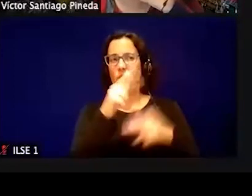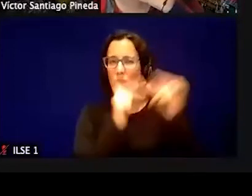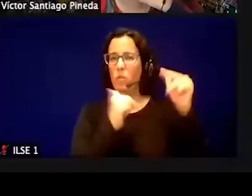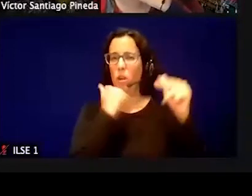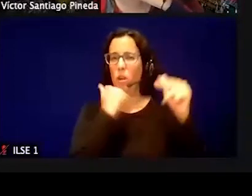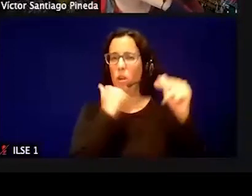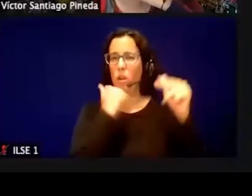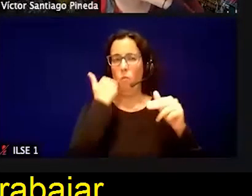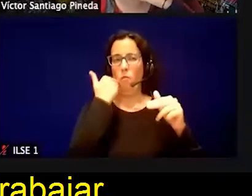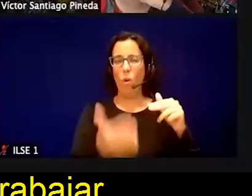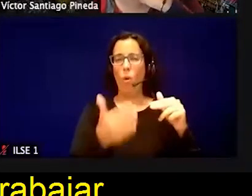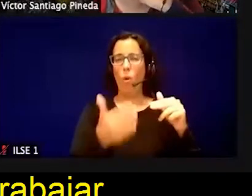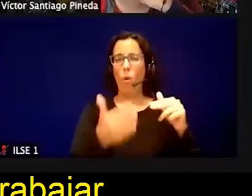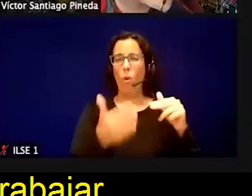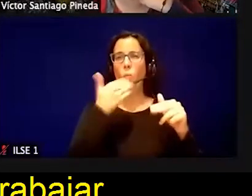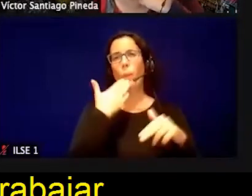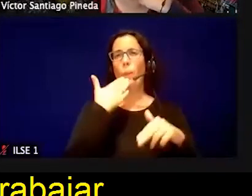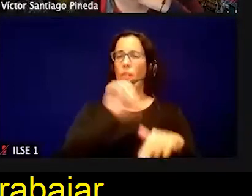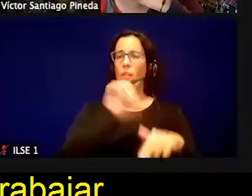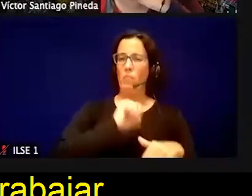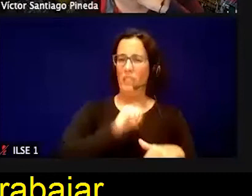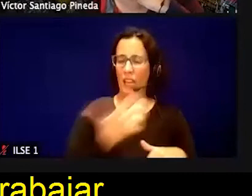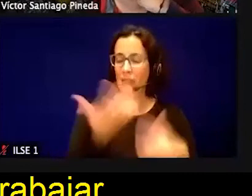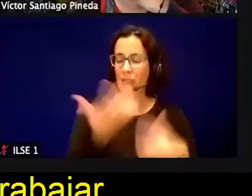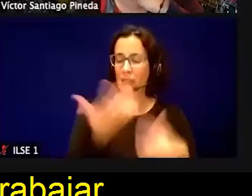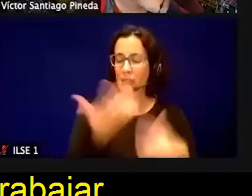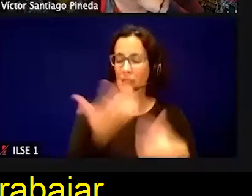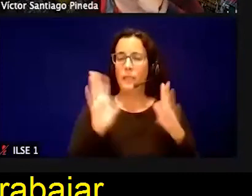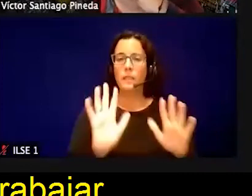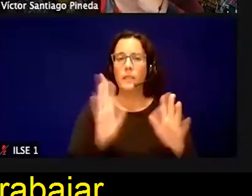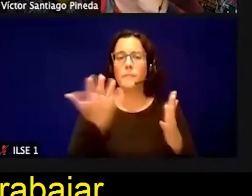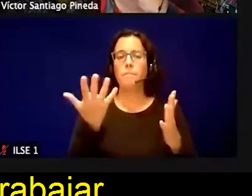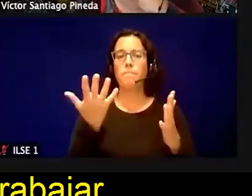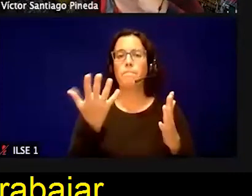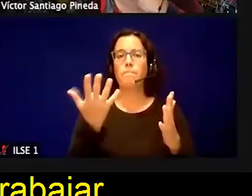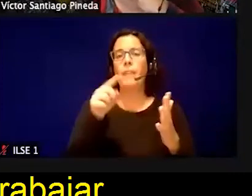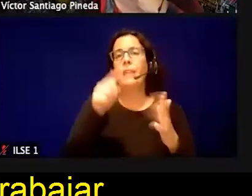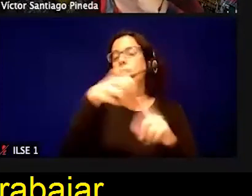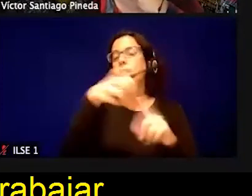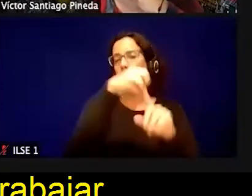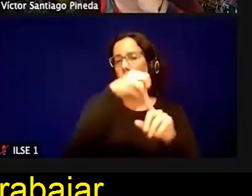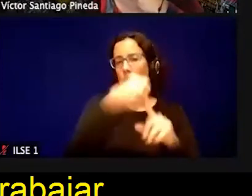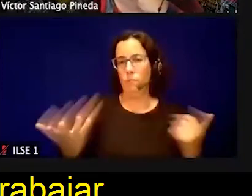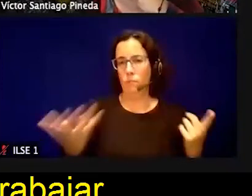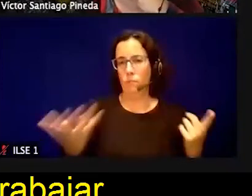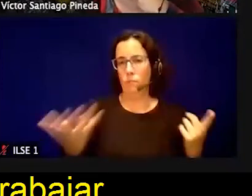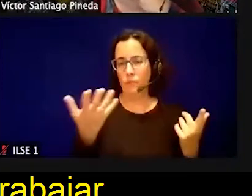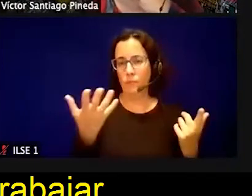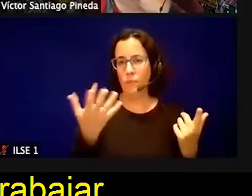hospitalario, como algo, ¿no? Yo creo que esa es la clave y esa es lo que tenemos que trabajar,